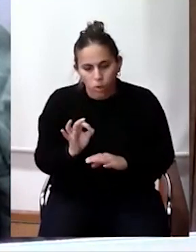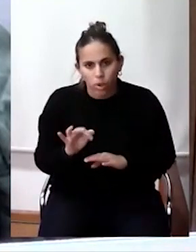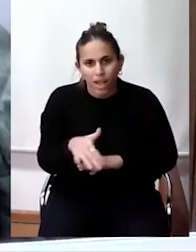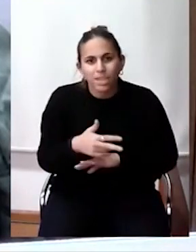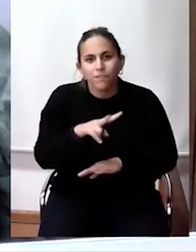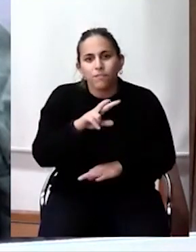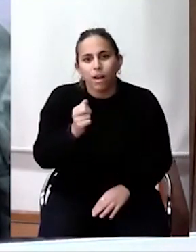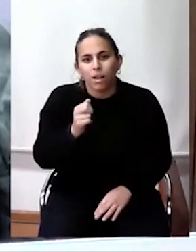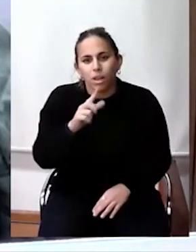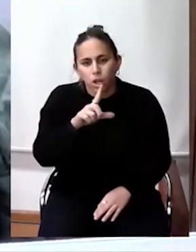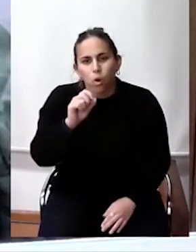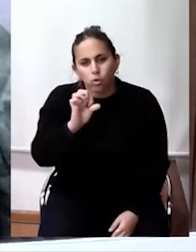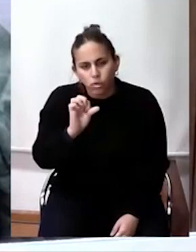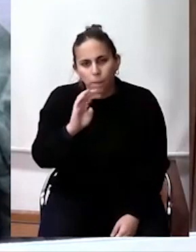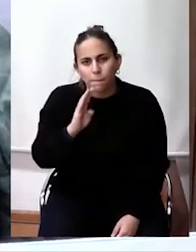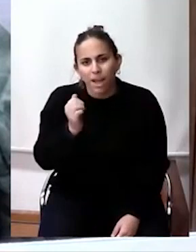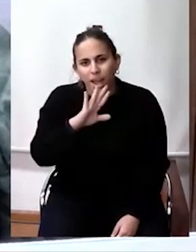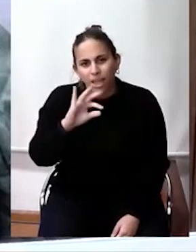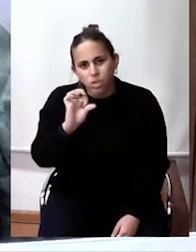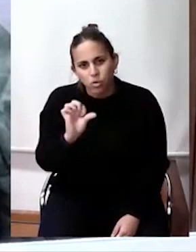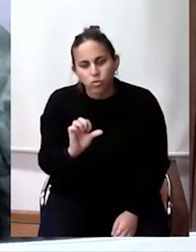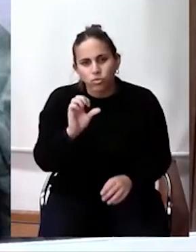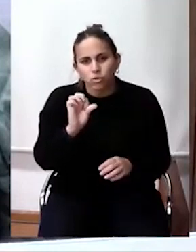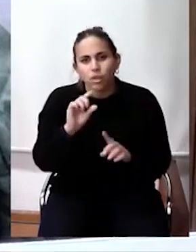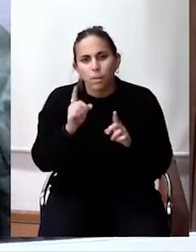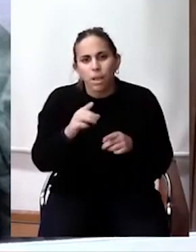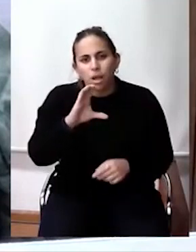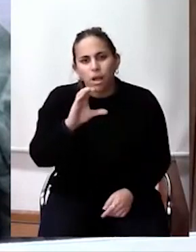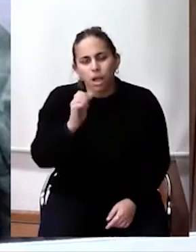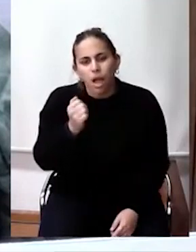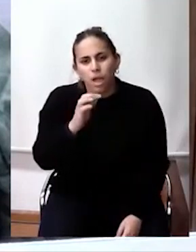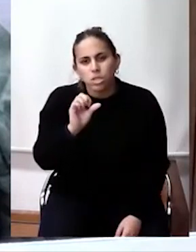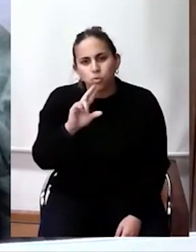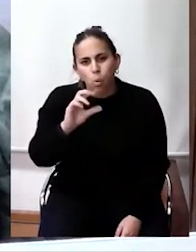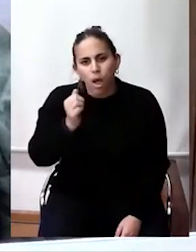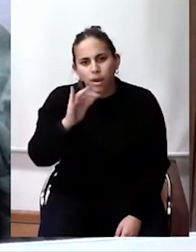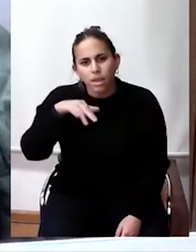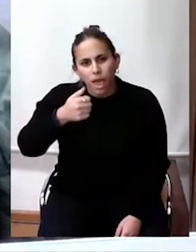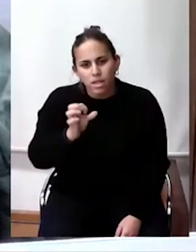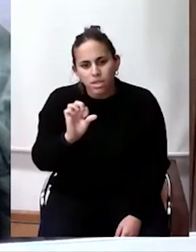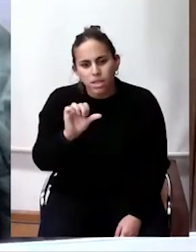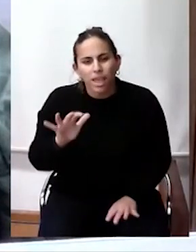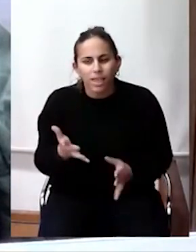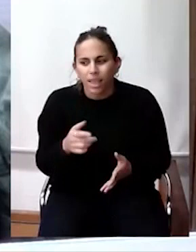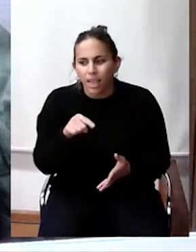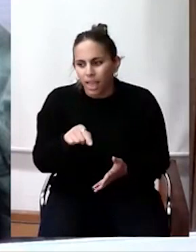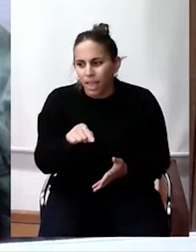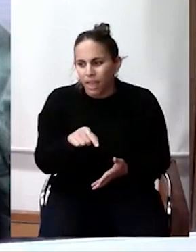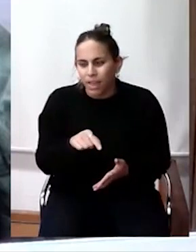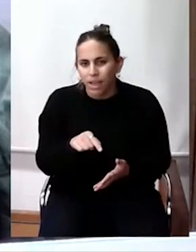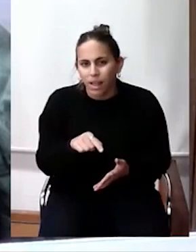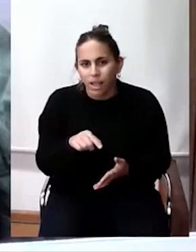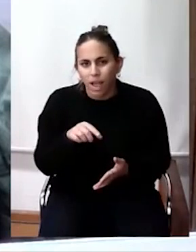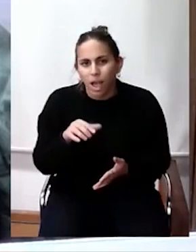paraísos este casuarinas eh donde